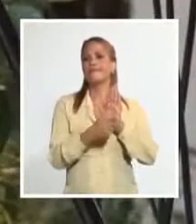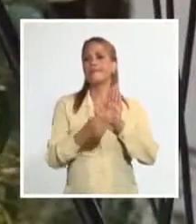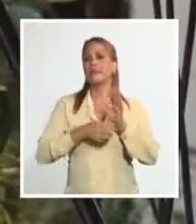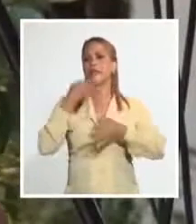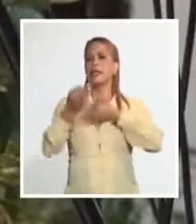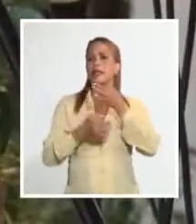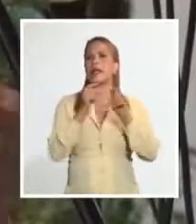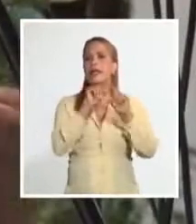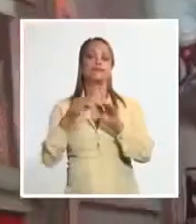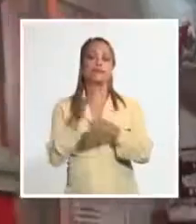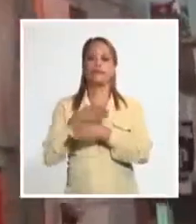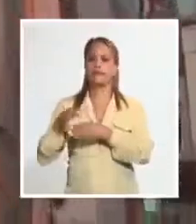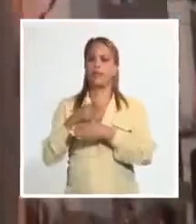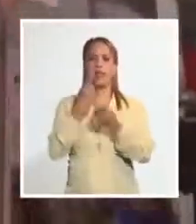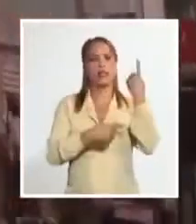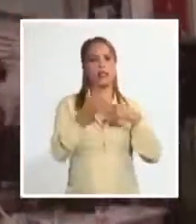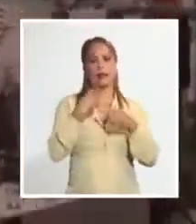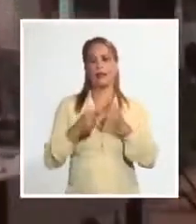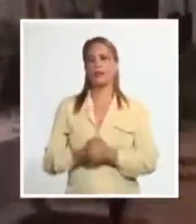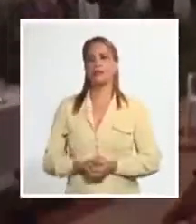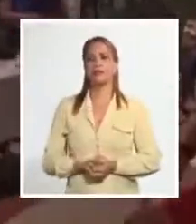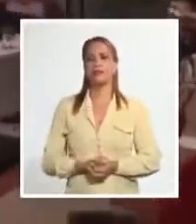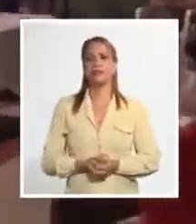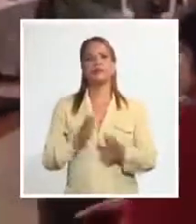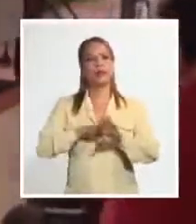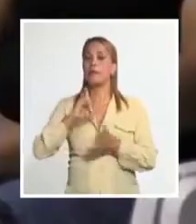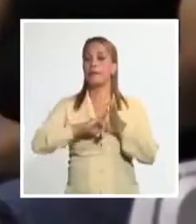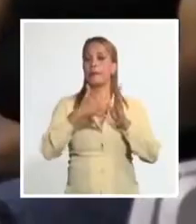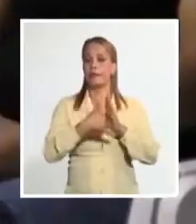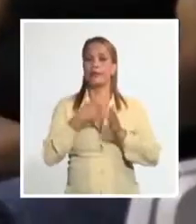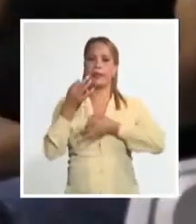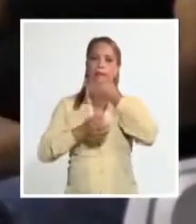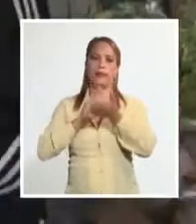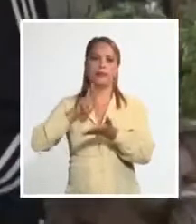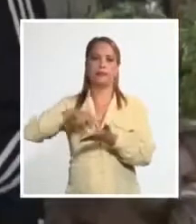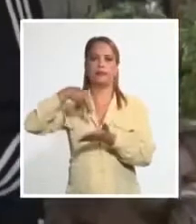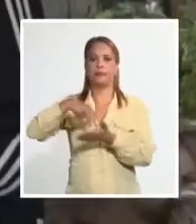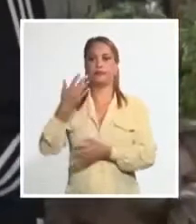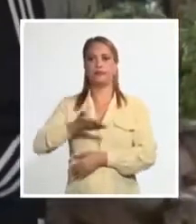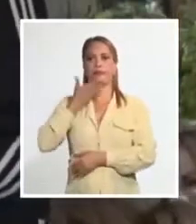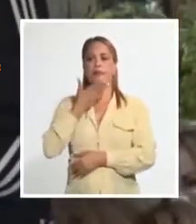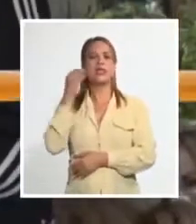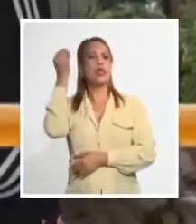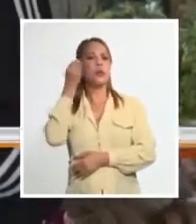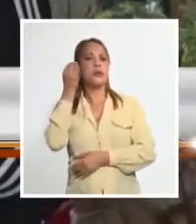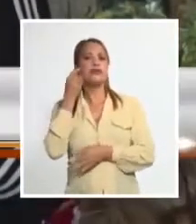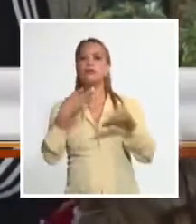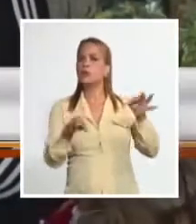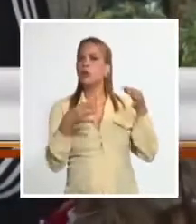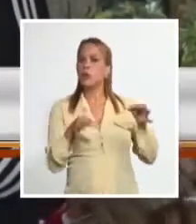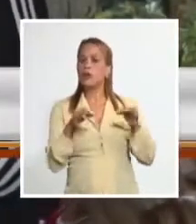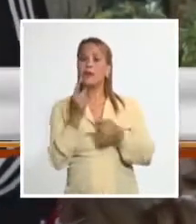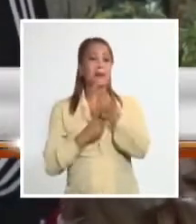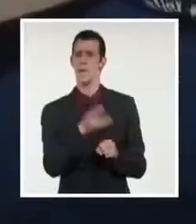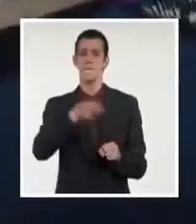las Familias, con el objetivo de recoger opiniones que lo modifiquen y enriquezcan antes de ser sometido